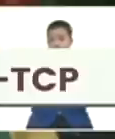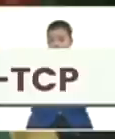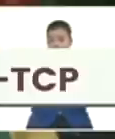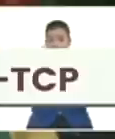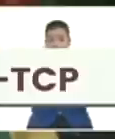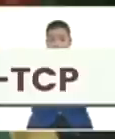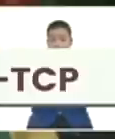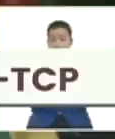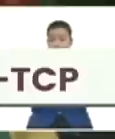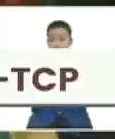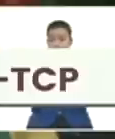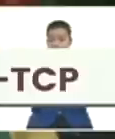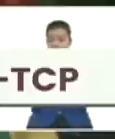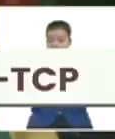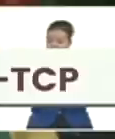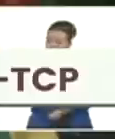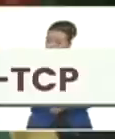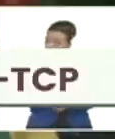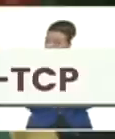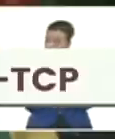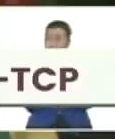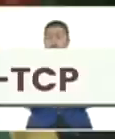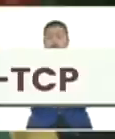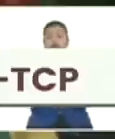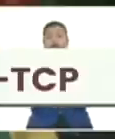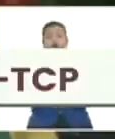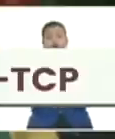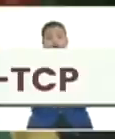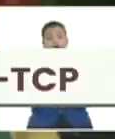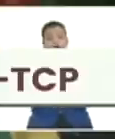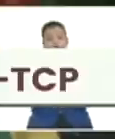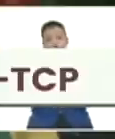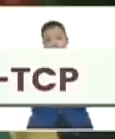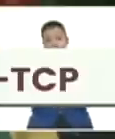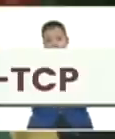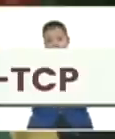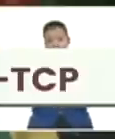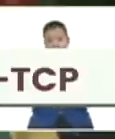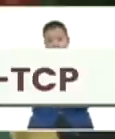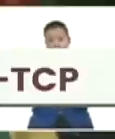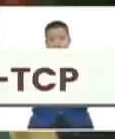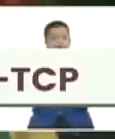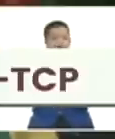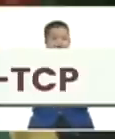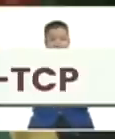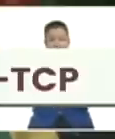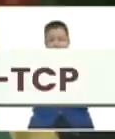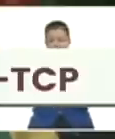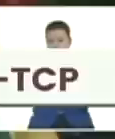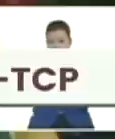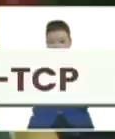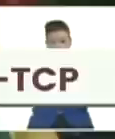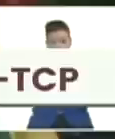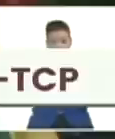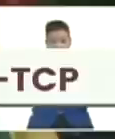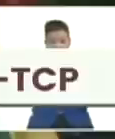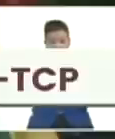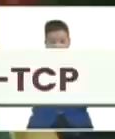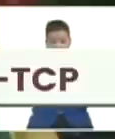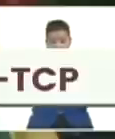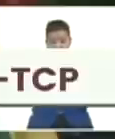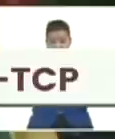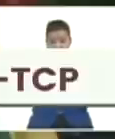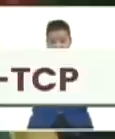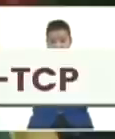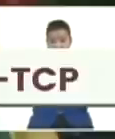ha realizado un esfuerzo significativo para el cumplimiento de nuestro plan de trabajo 2022, plasmado en acciones concretas que